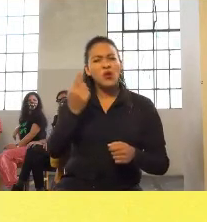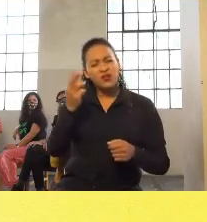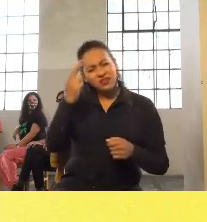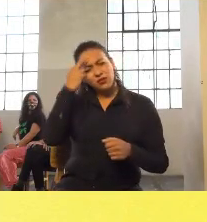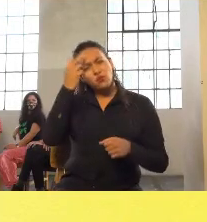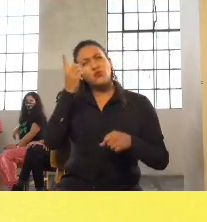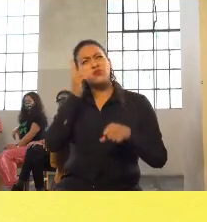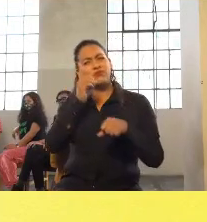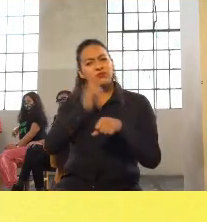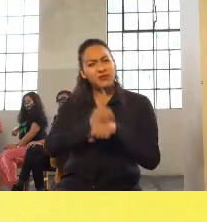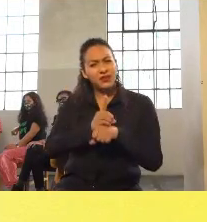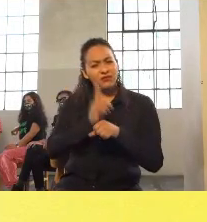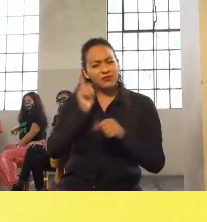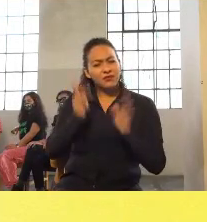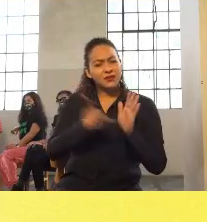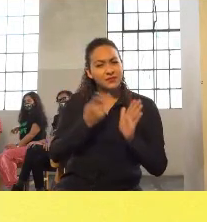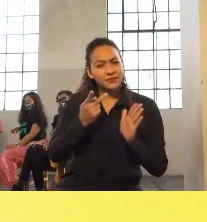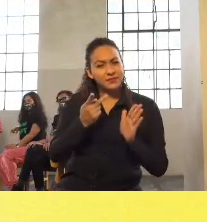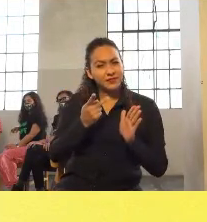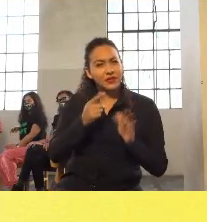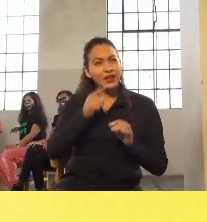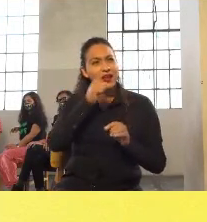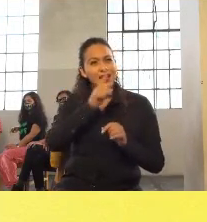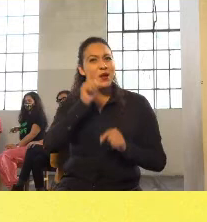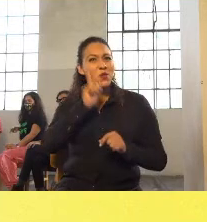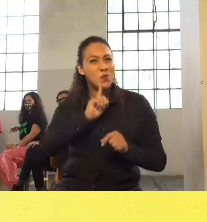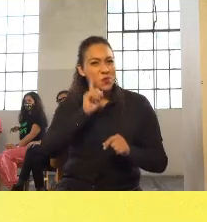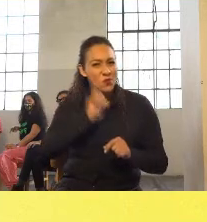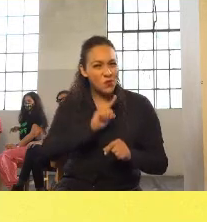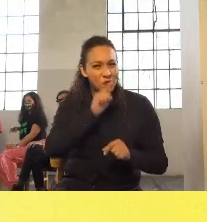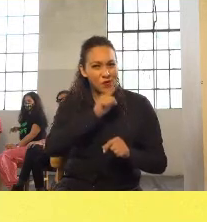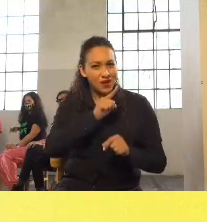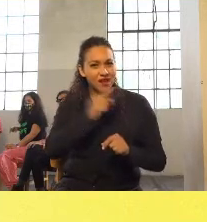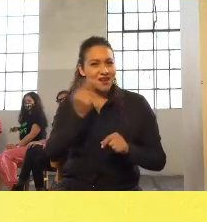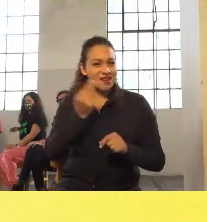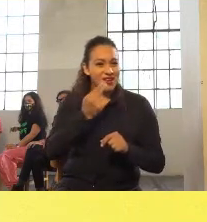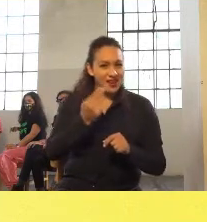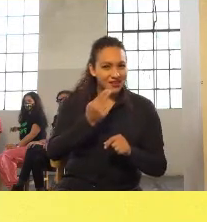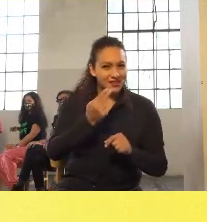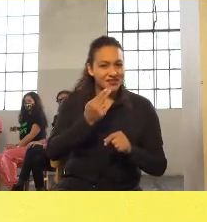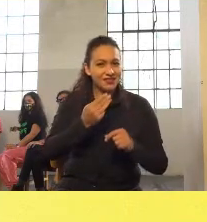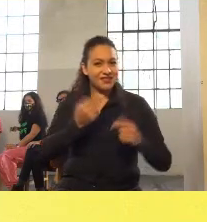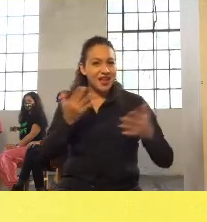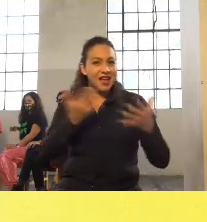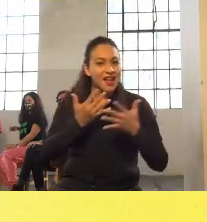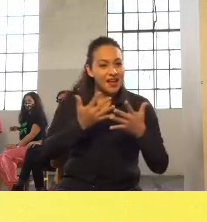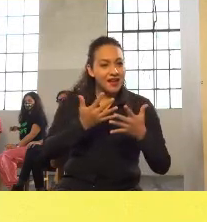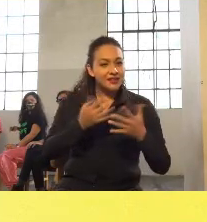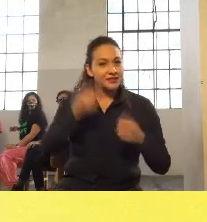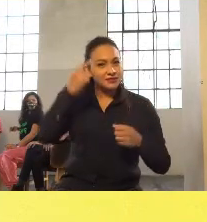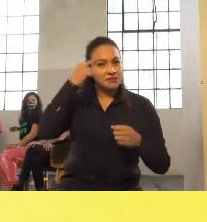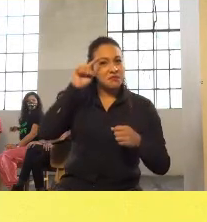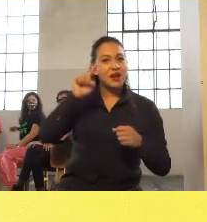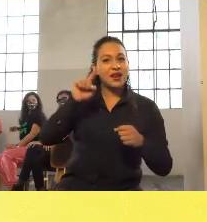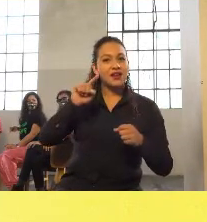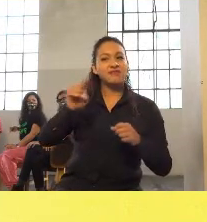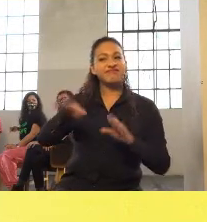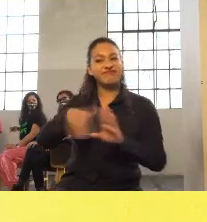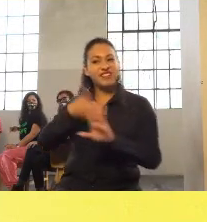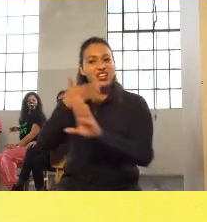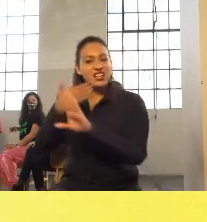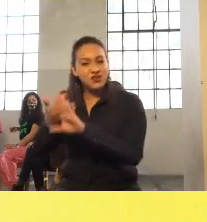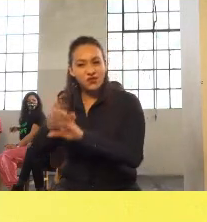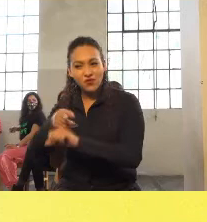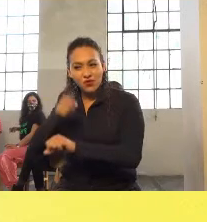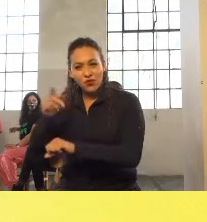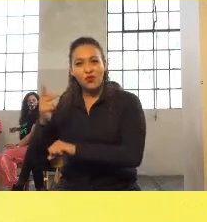la fuerza que necesita esa mujer para tomar una acción en contra de un sistema que la oprime, eso